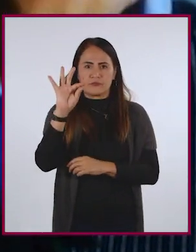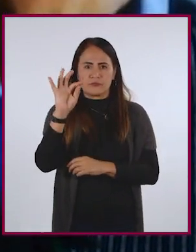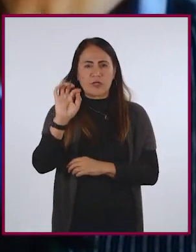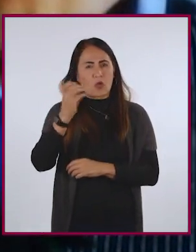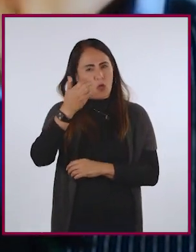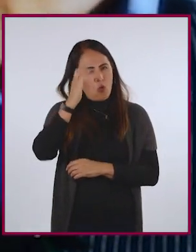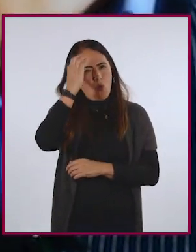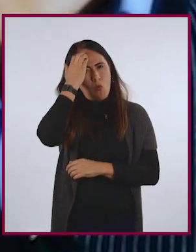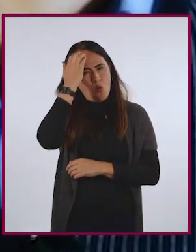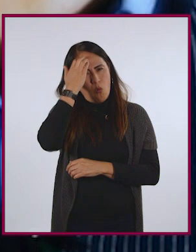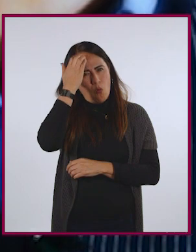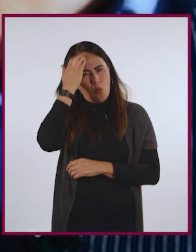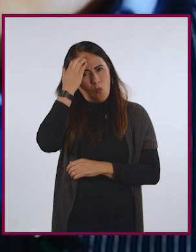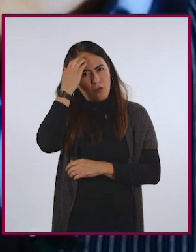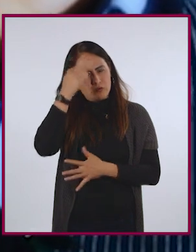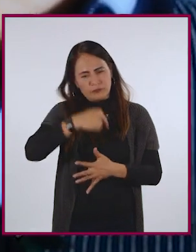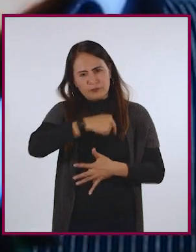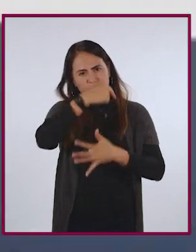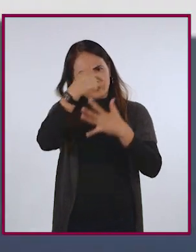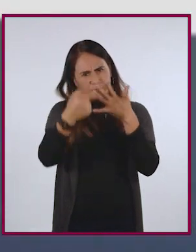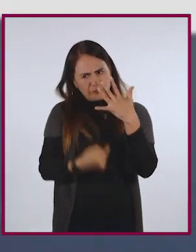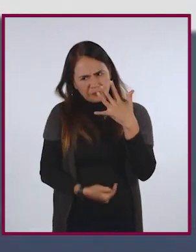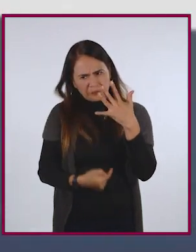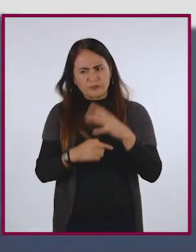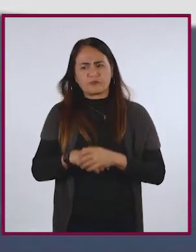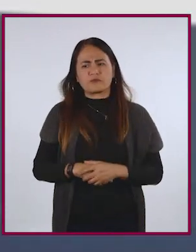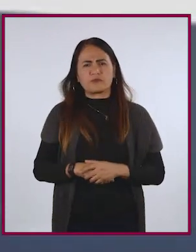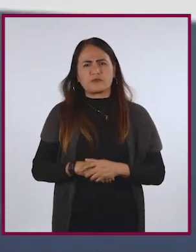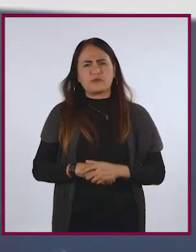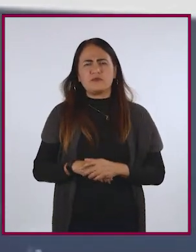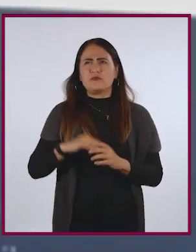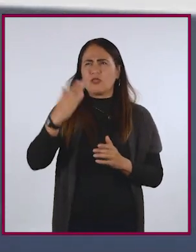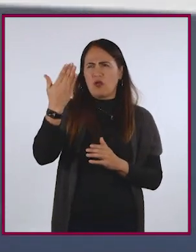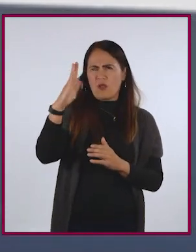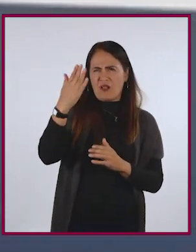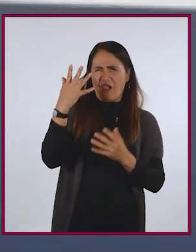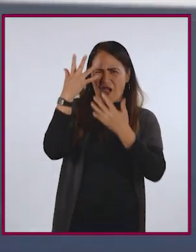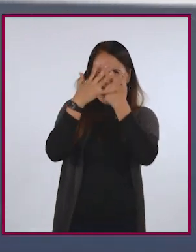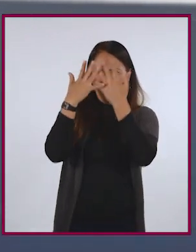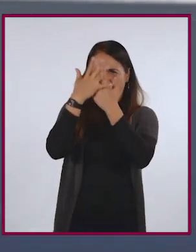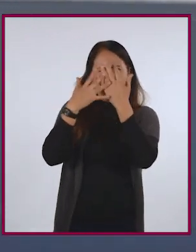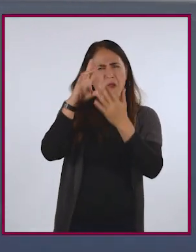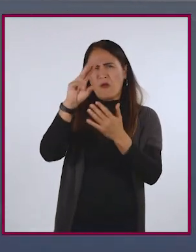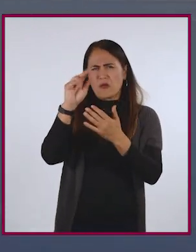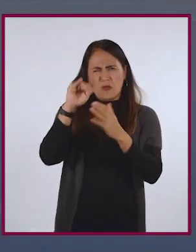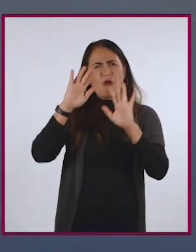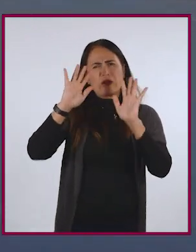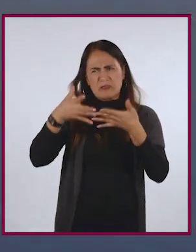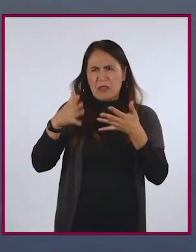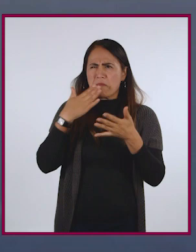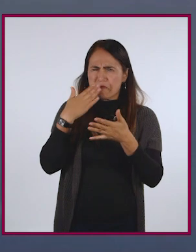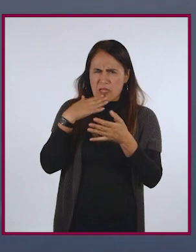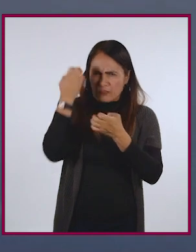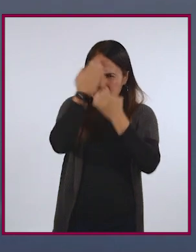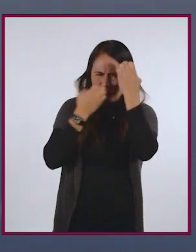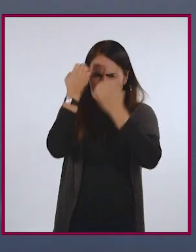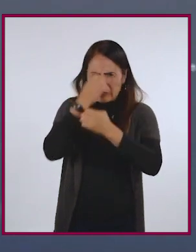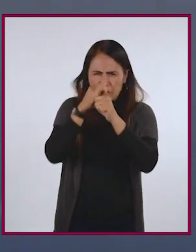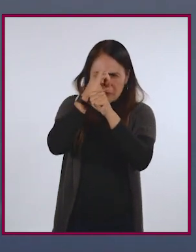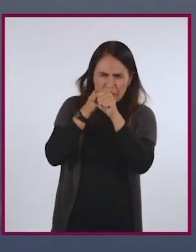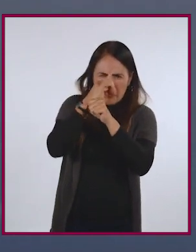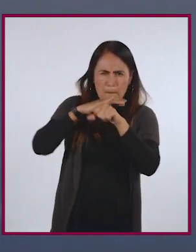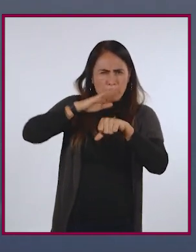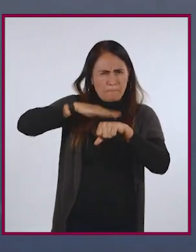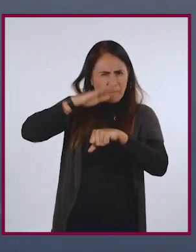1940 todo el conocimiento de lo que se llaman las aberraciones de los sistemas ópticos ya se tiene muy estudiada, muy